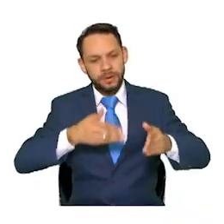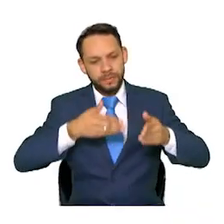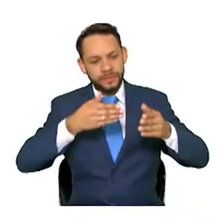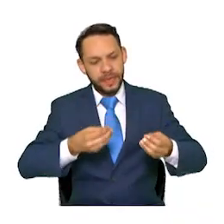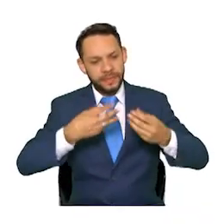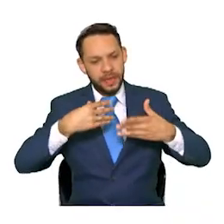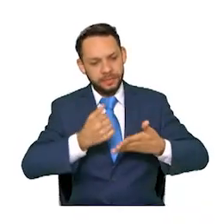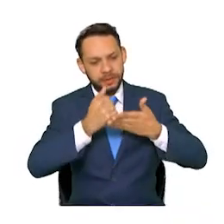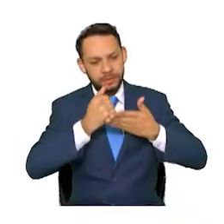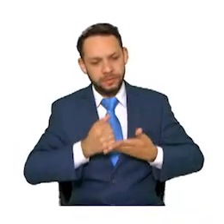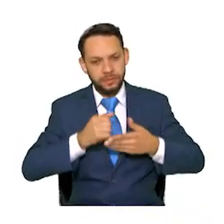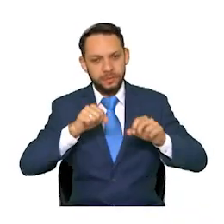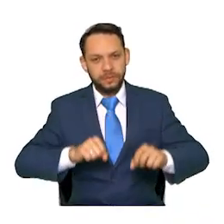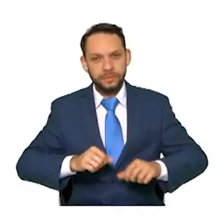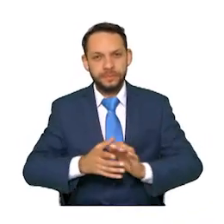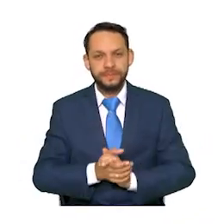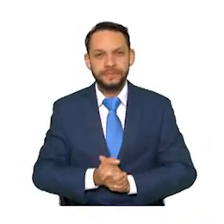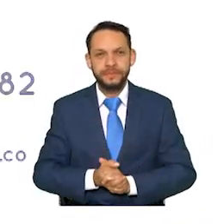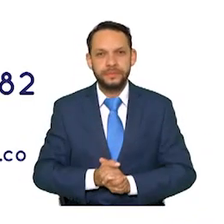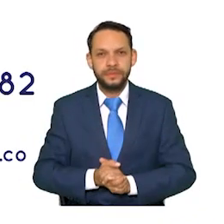vida.